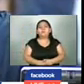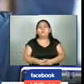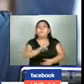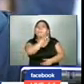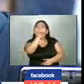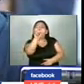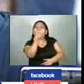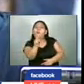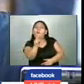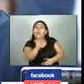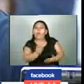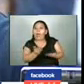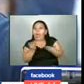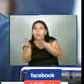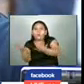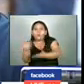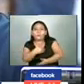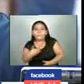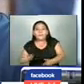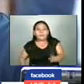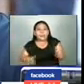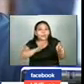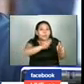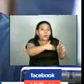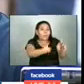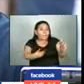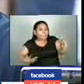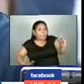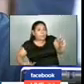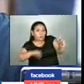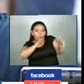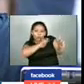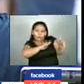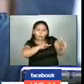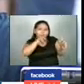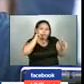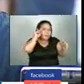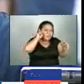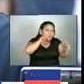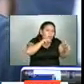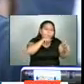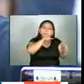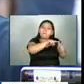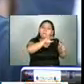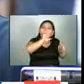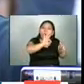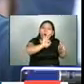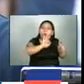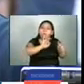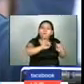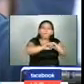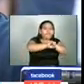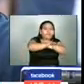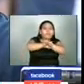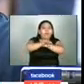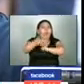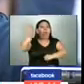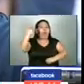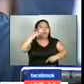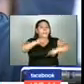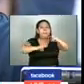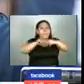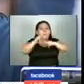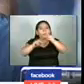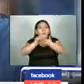¿Por qué no le ayudan a su presidente, presidente de la República, a cumplir esa oferta de campaña de construir